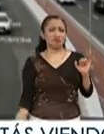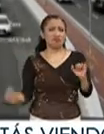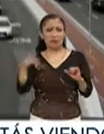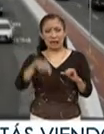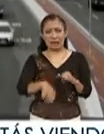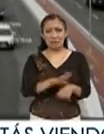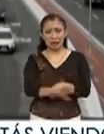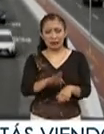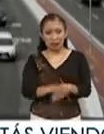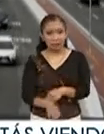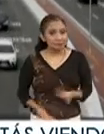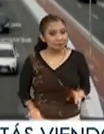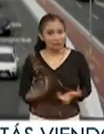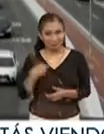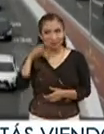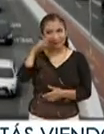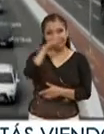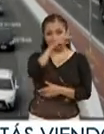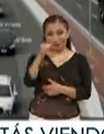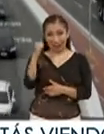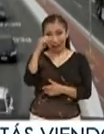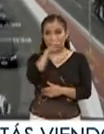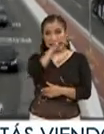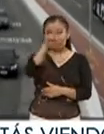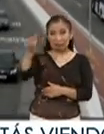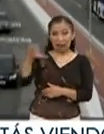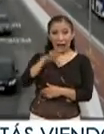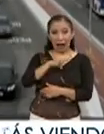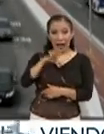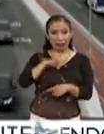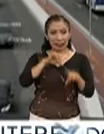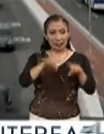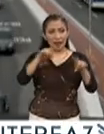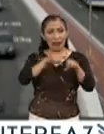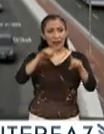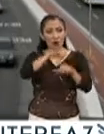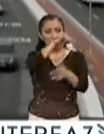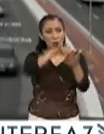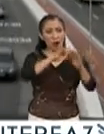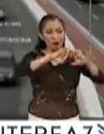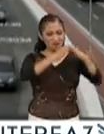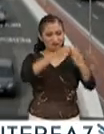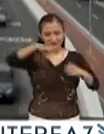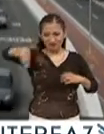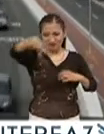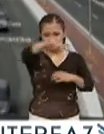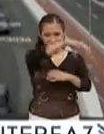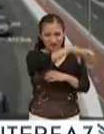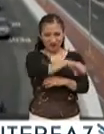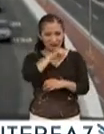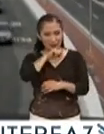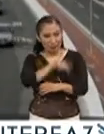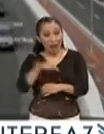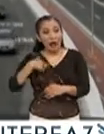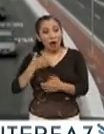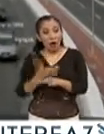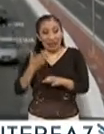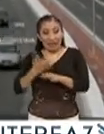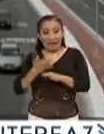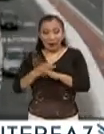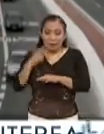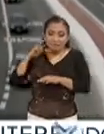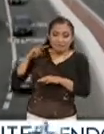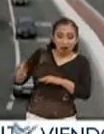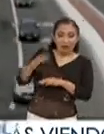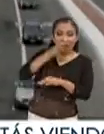emblemáticos de Brasil. Como podrán ver a mis espaldas se encuentran varios foros, varios lugares. Podemos ver también en estos momentos